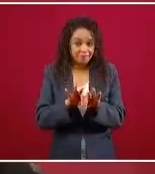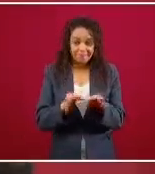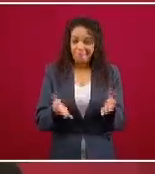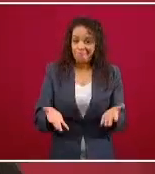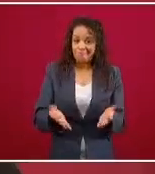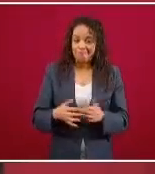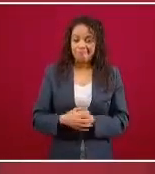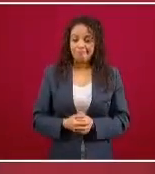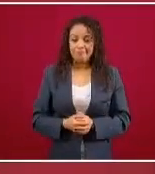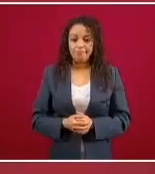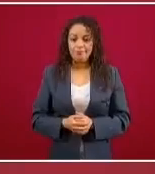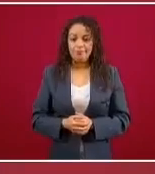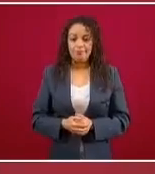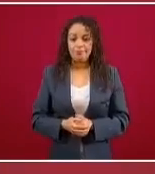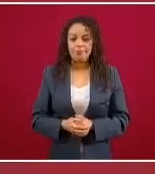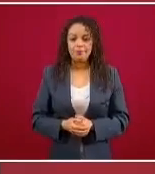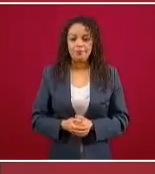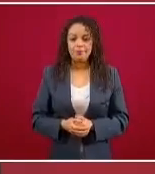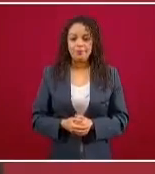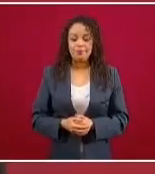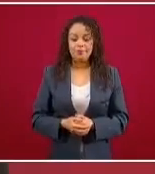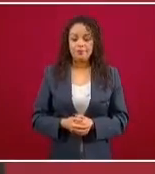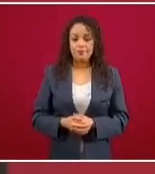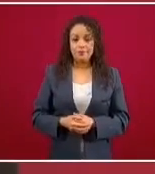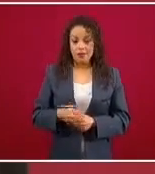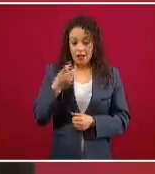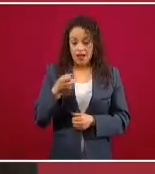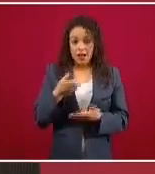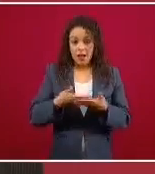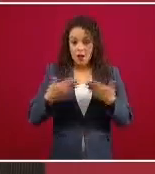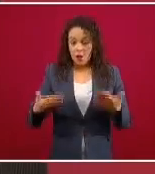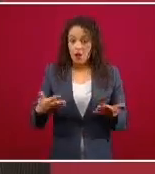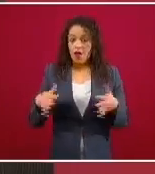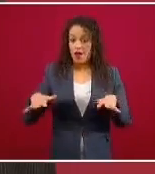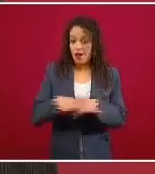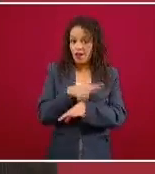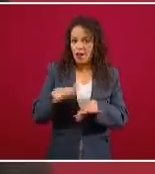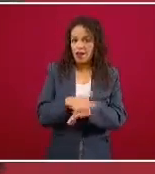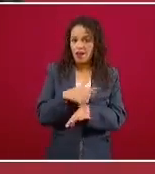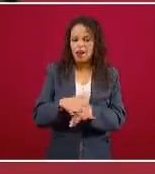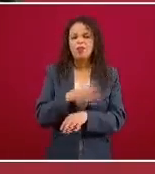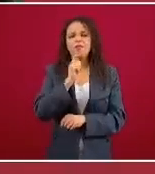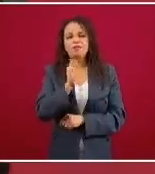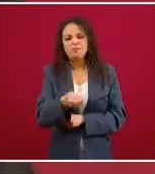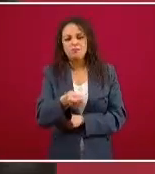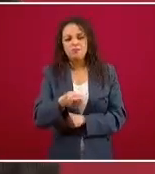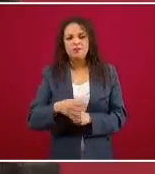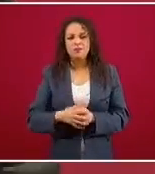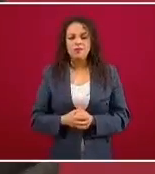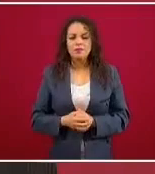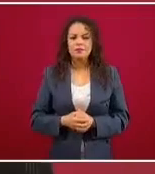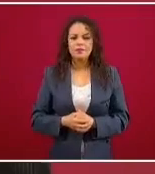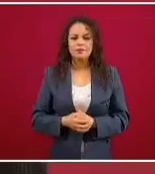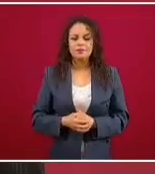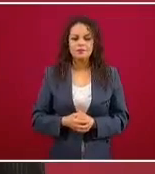El cambio nuestro consiste precisamente en